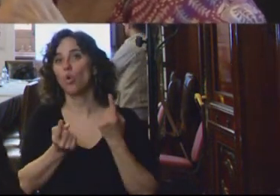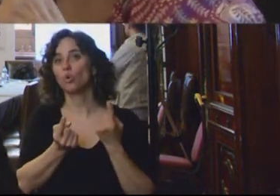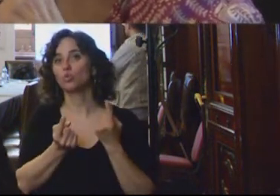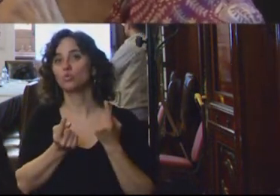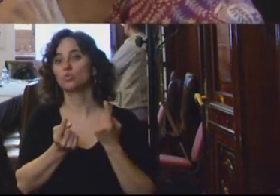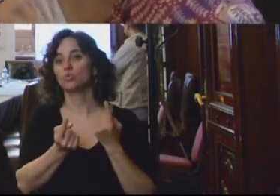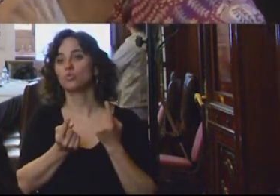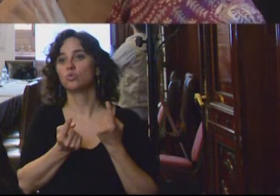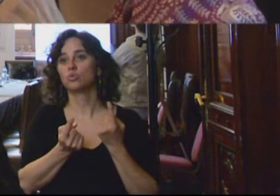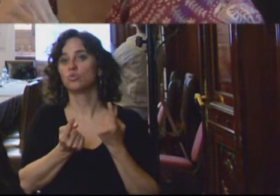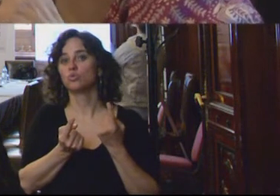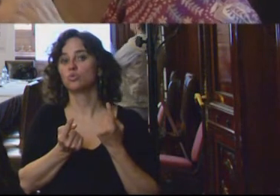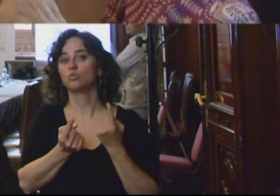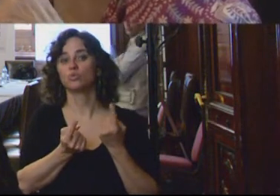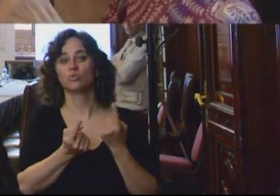restos,